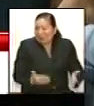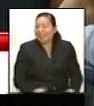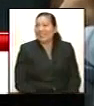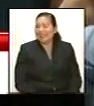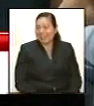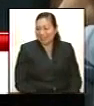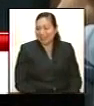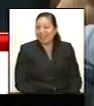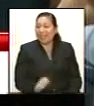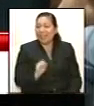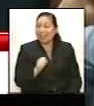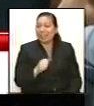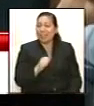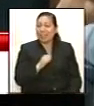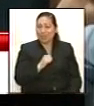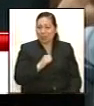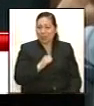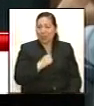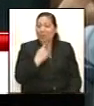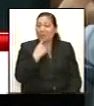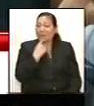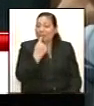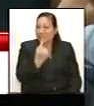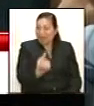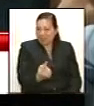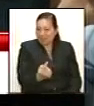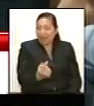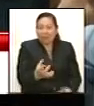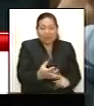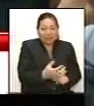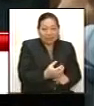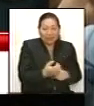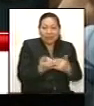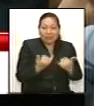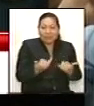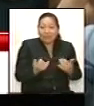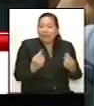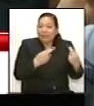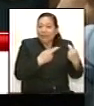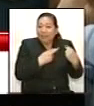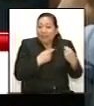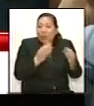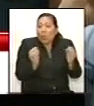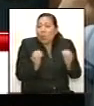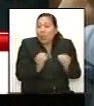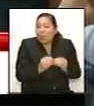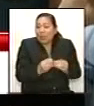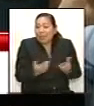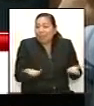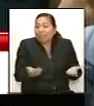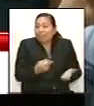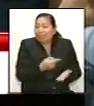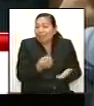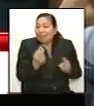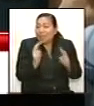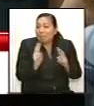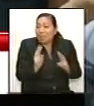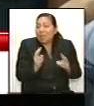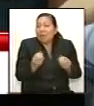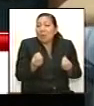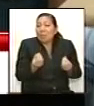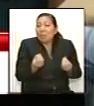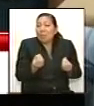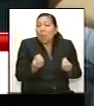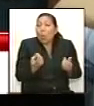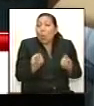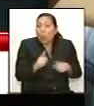Entonces, si yo en ese caso voy a decir, mire, secuestros en ese caso se va a encargar de ese punto, ellos van a verificar, porque como le digo,